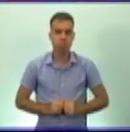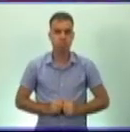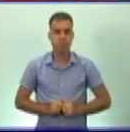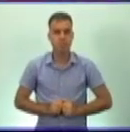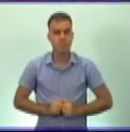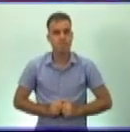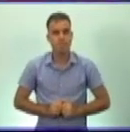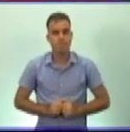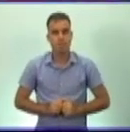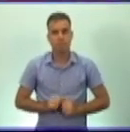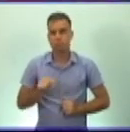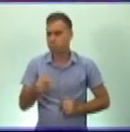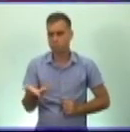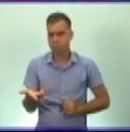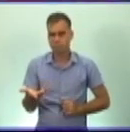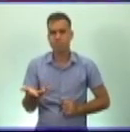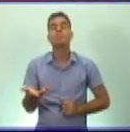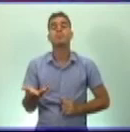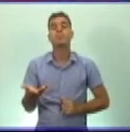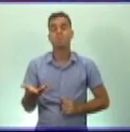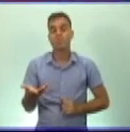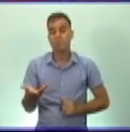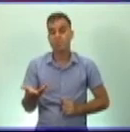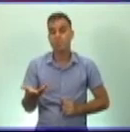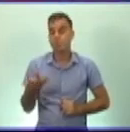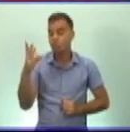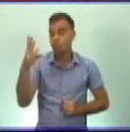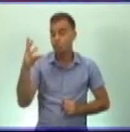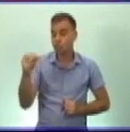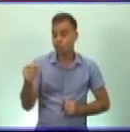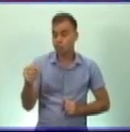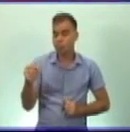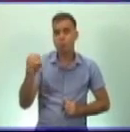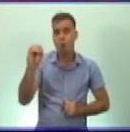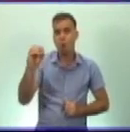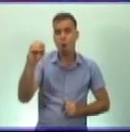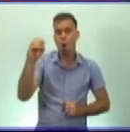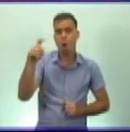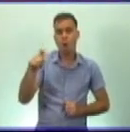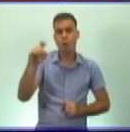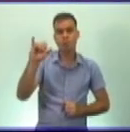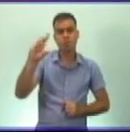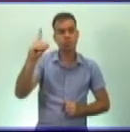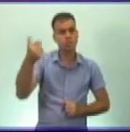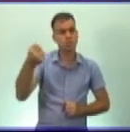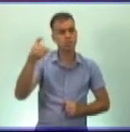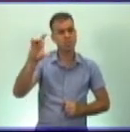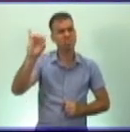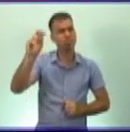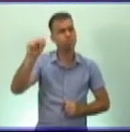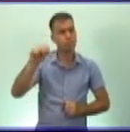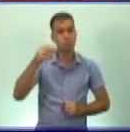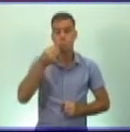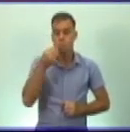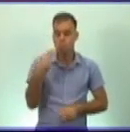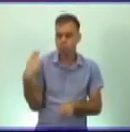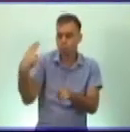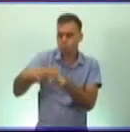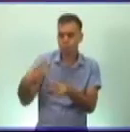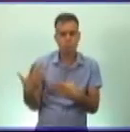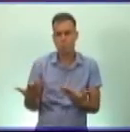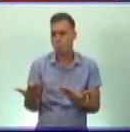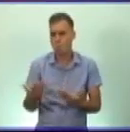Ahora bien, vamos ahora a determinar el número de oxidación para poder conocer o poder clasificar